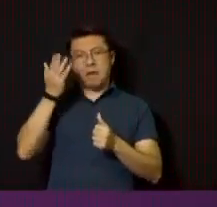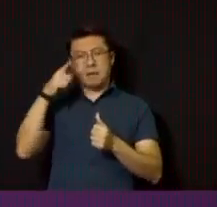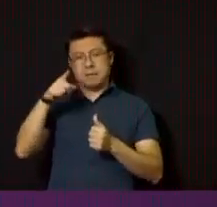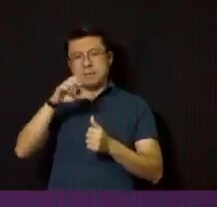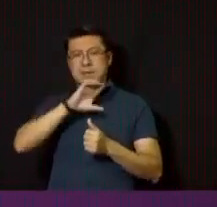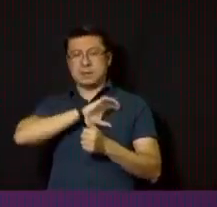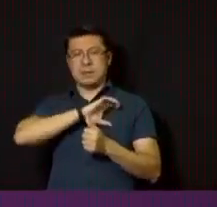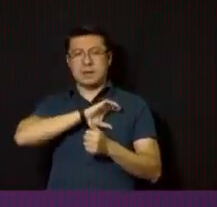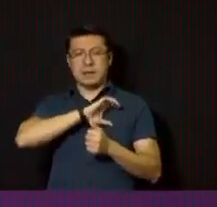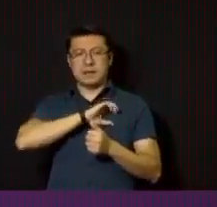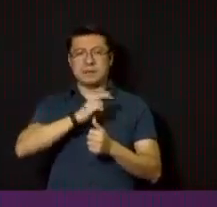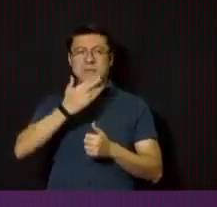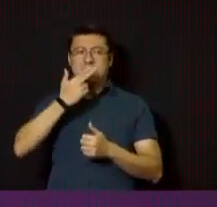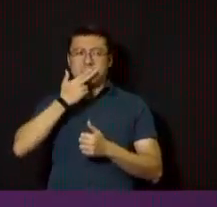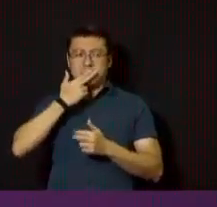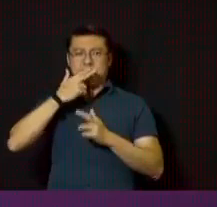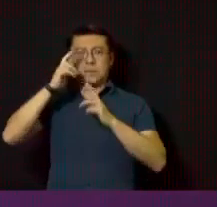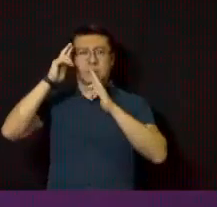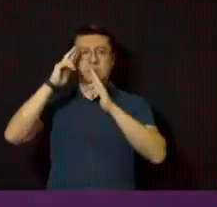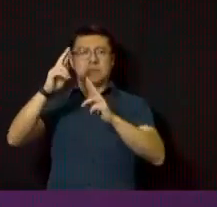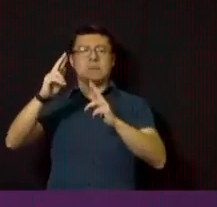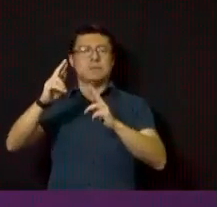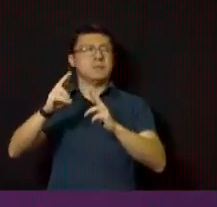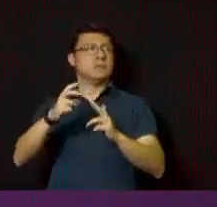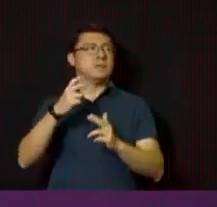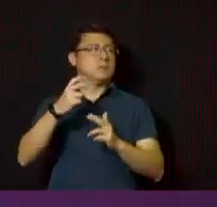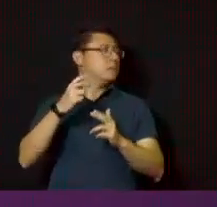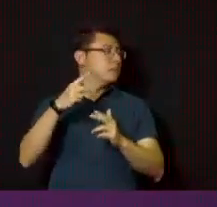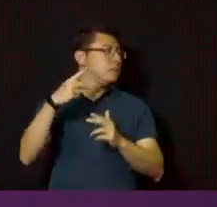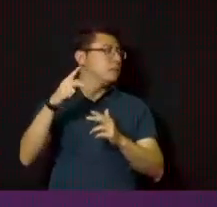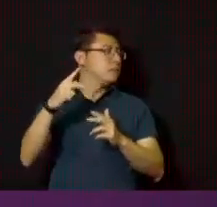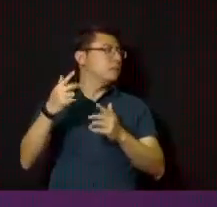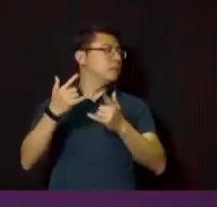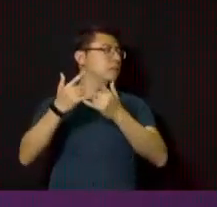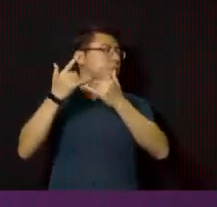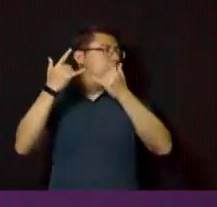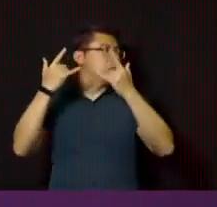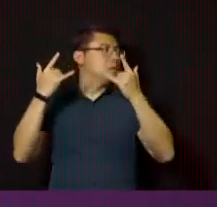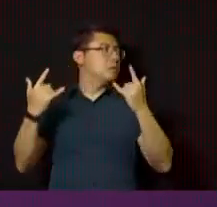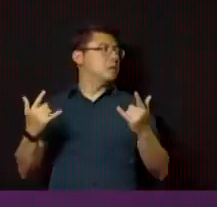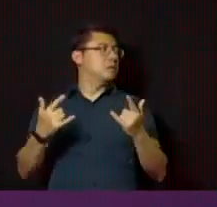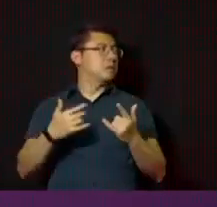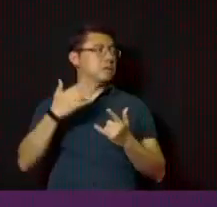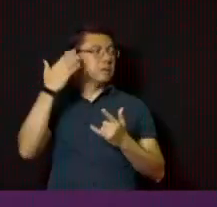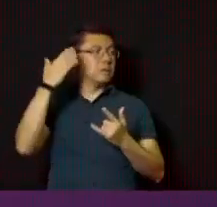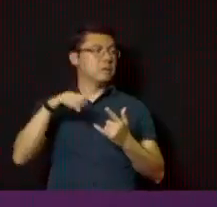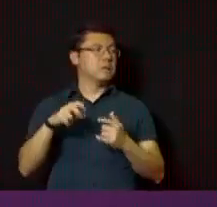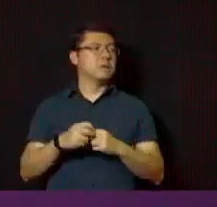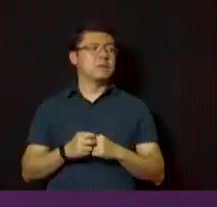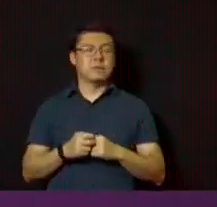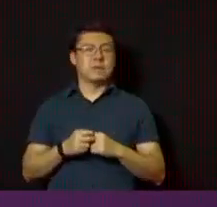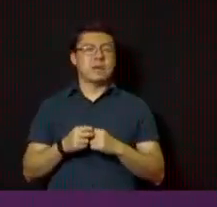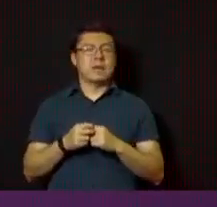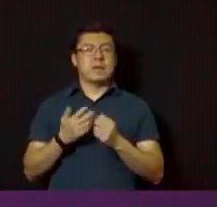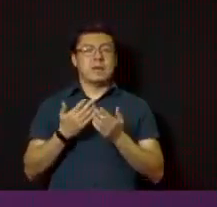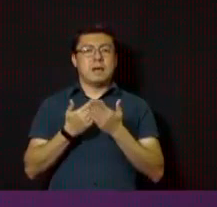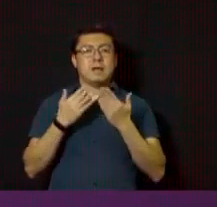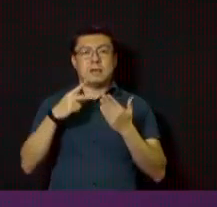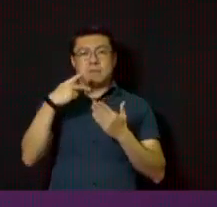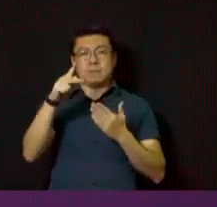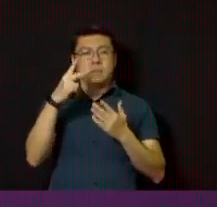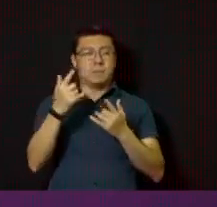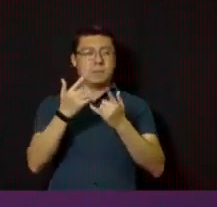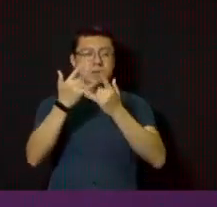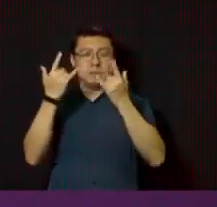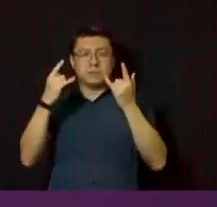respetaba por la historia que nos estás contando y por todo lo que has vivido. Yo creo que tu historia de OmniLife es muy